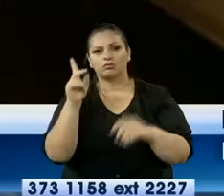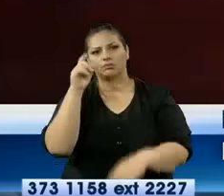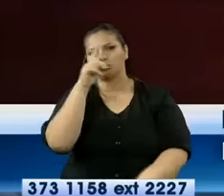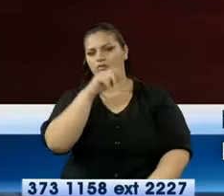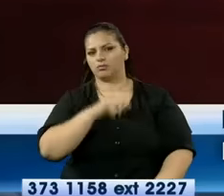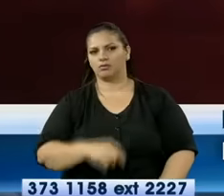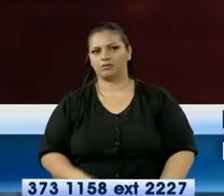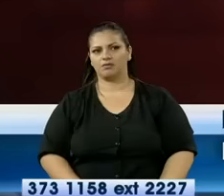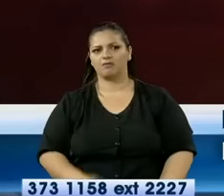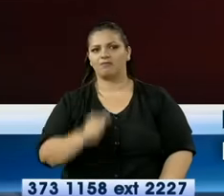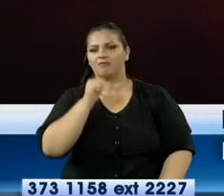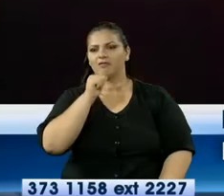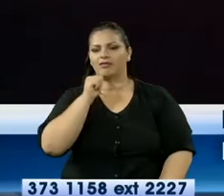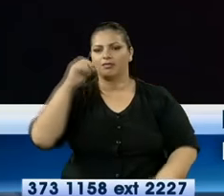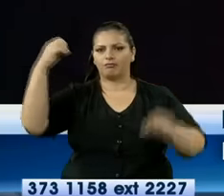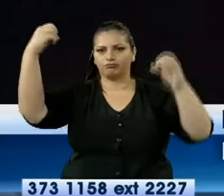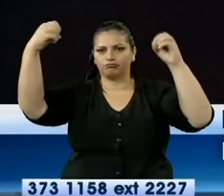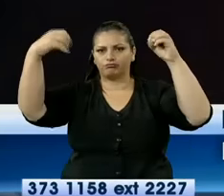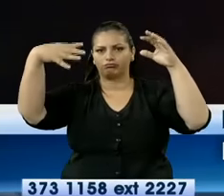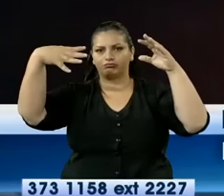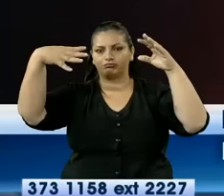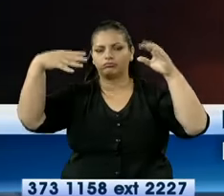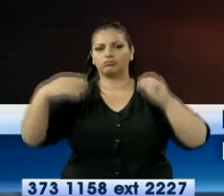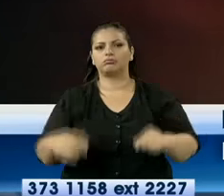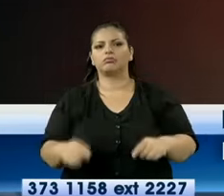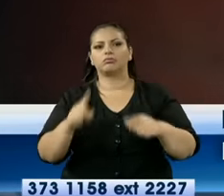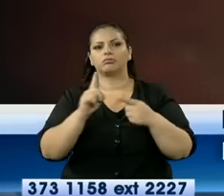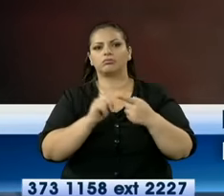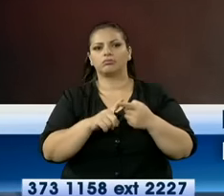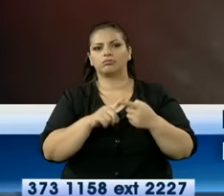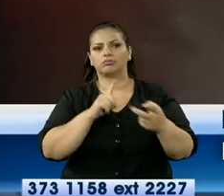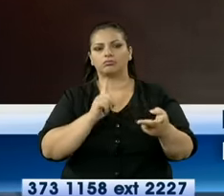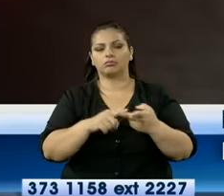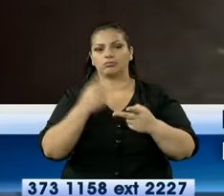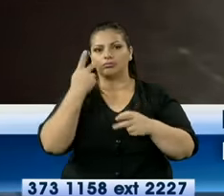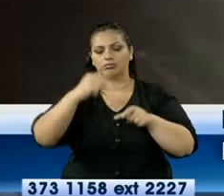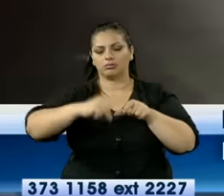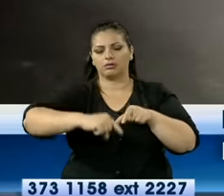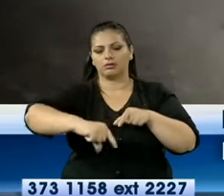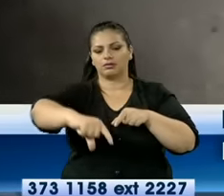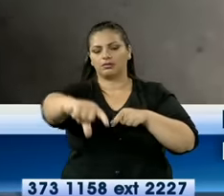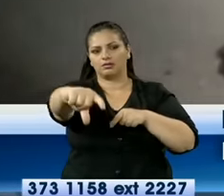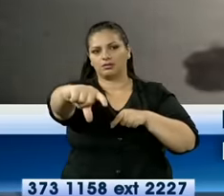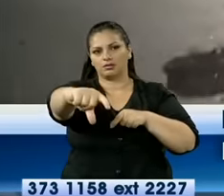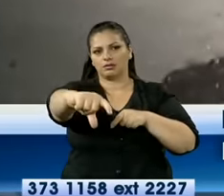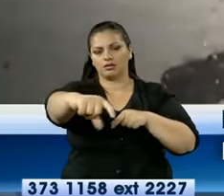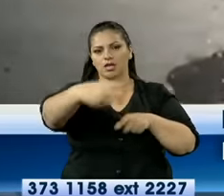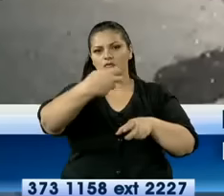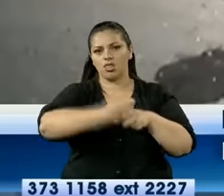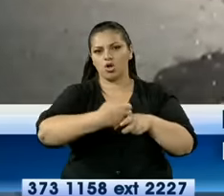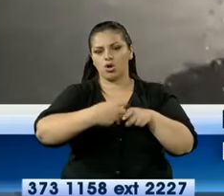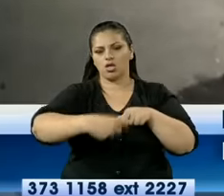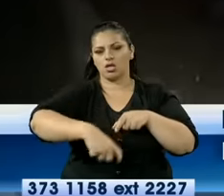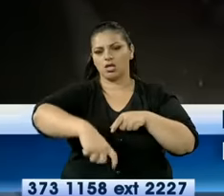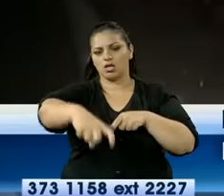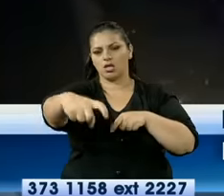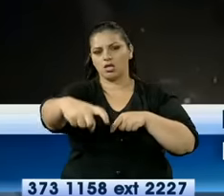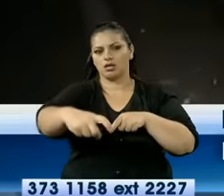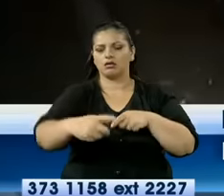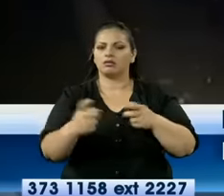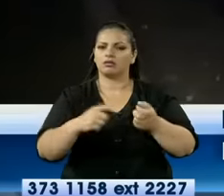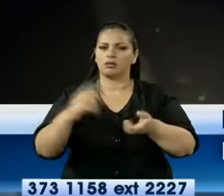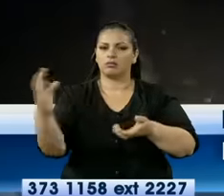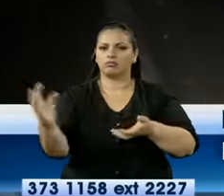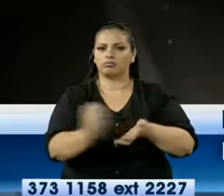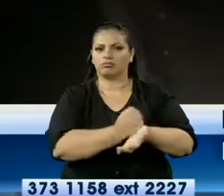falta iluminación y además los muros divisorios famosos y los dentales. Entonces, ahora les devuelvo el